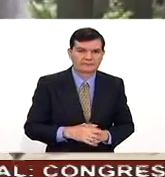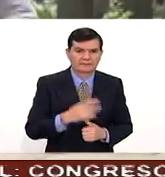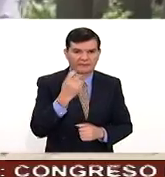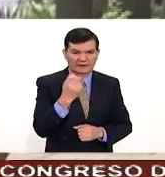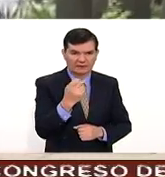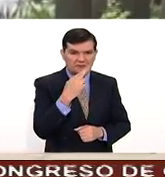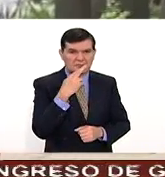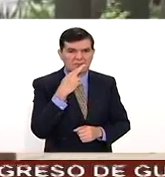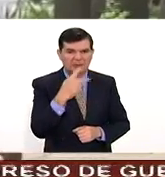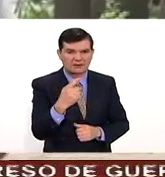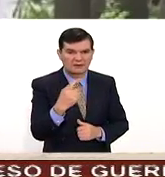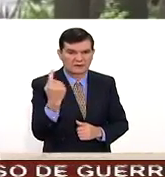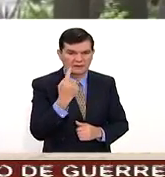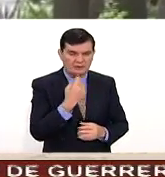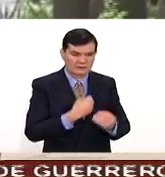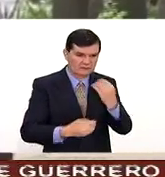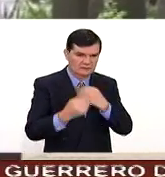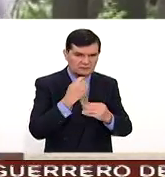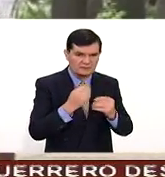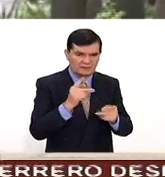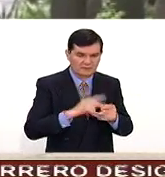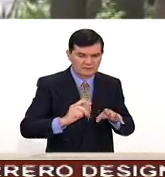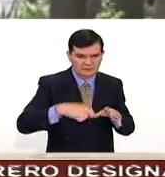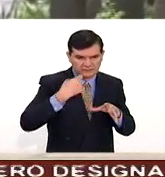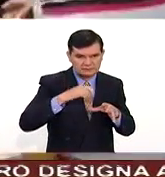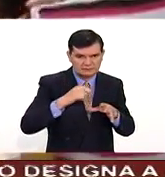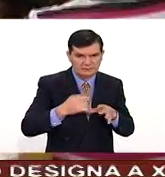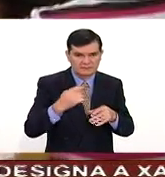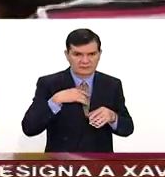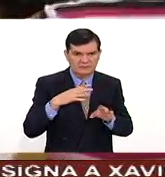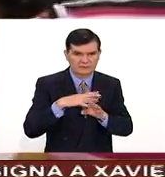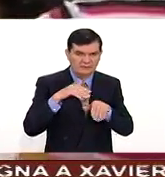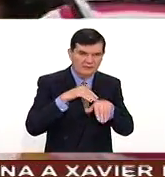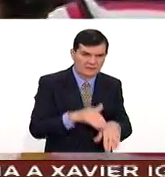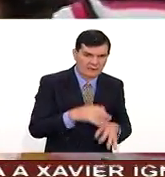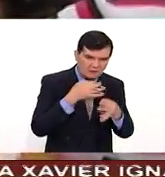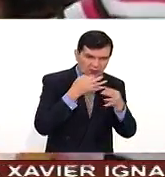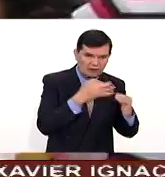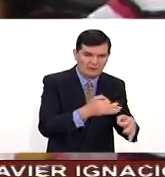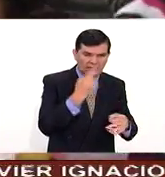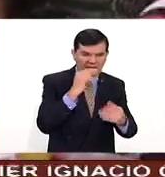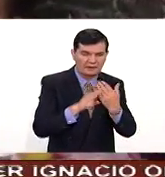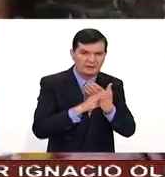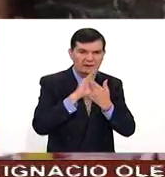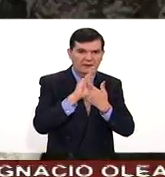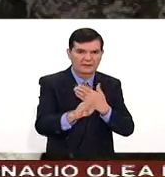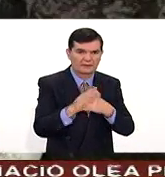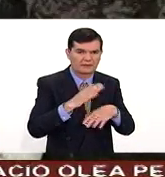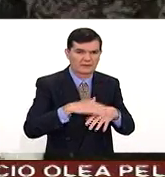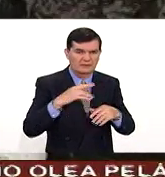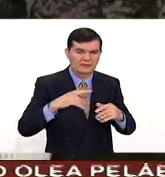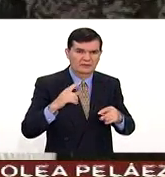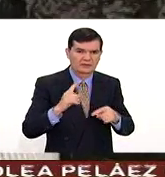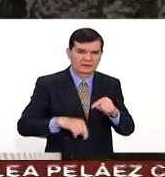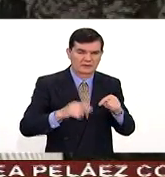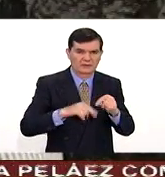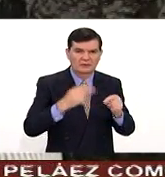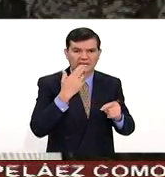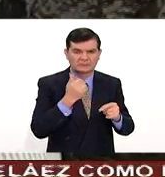eso es que es preferible comer unas cuantas cucharadas y ceder al antojo para evitar las bajas de